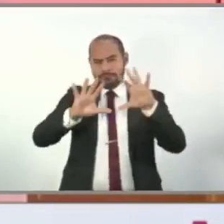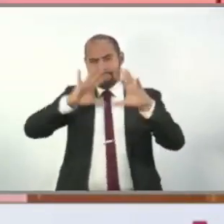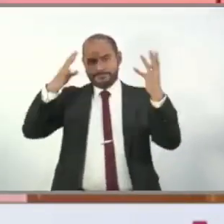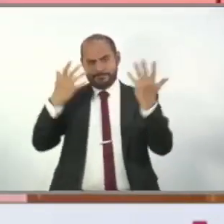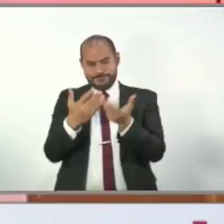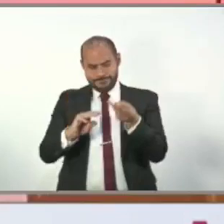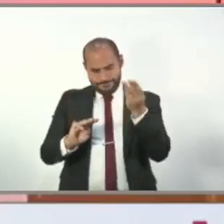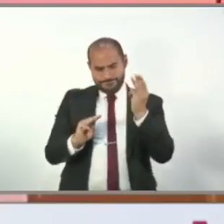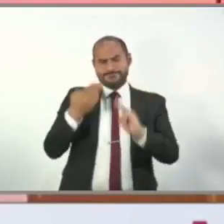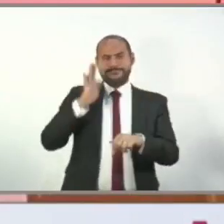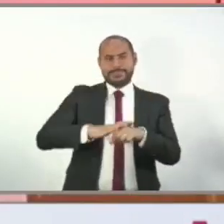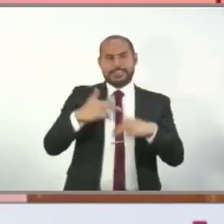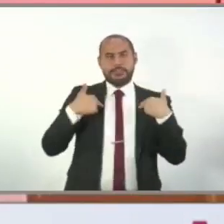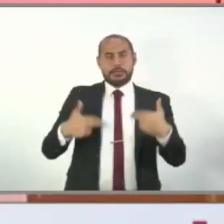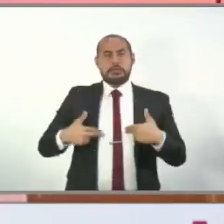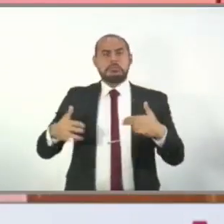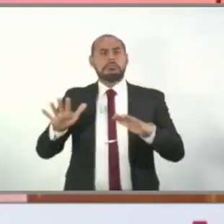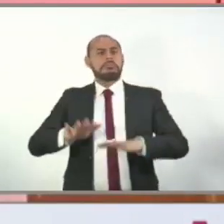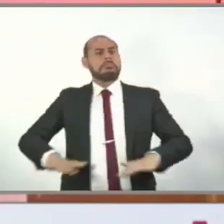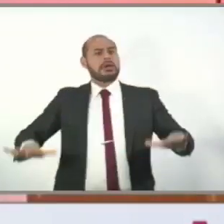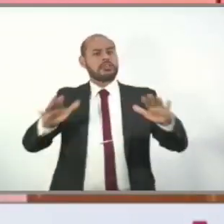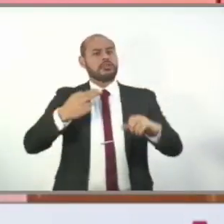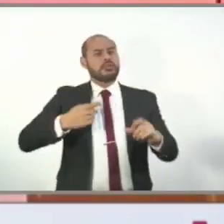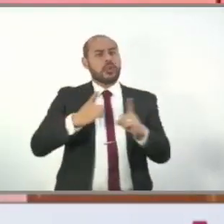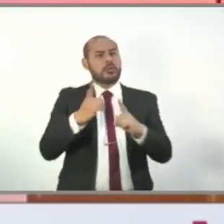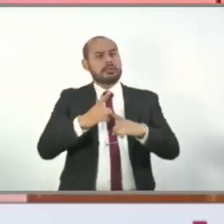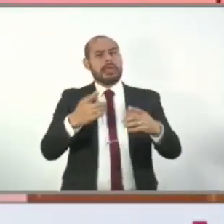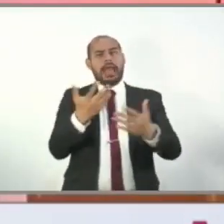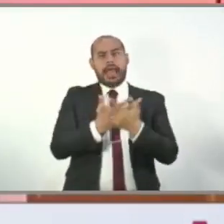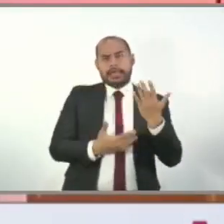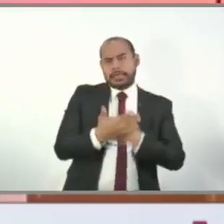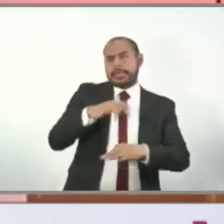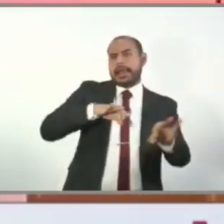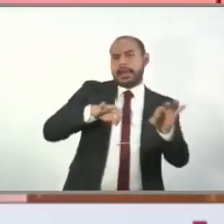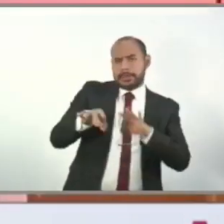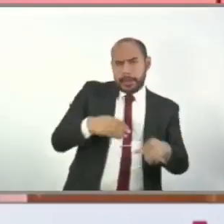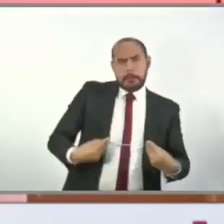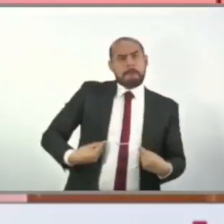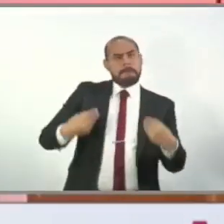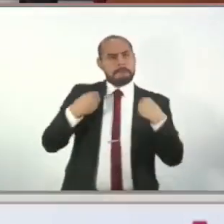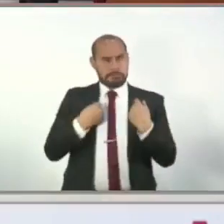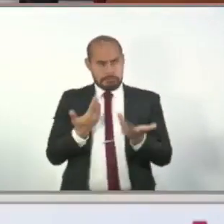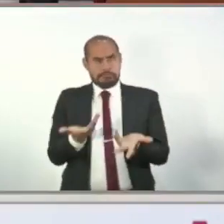desde cualquiera de los espacios donde actúen, ejerzan y vivan.